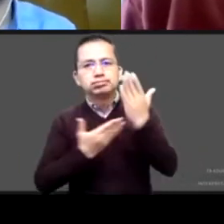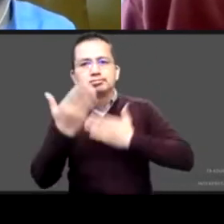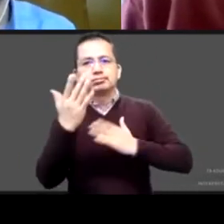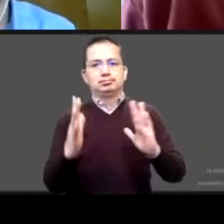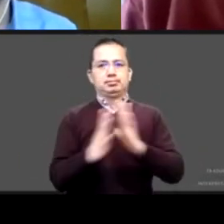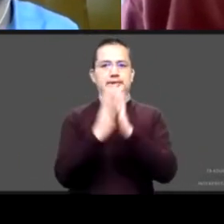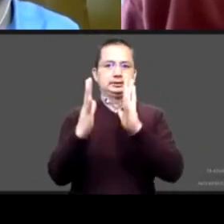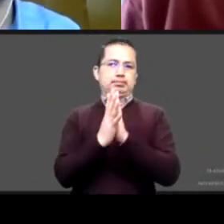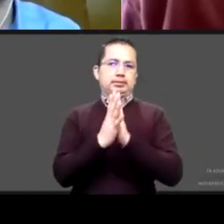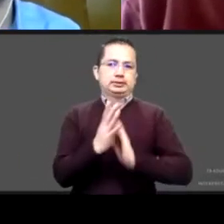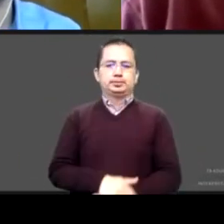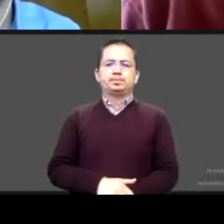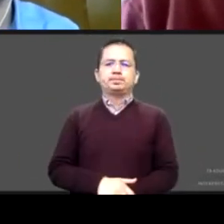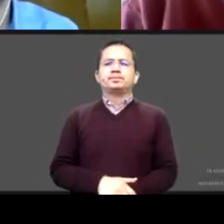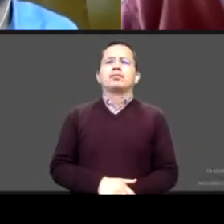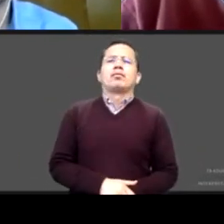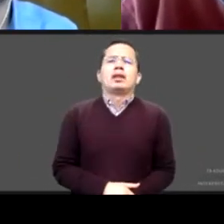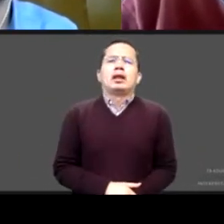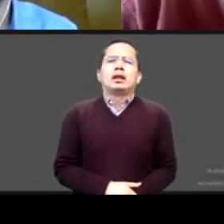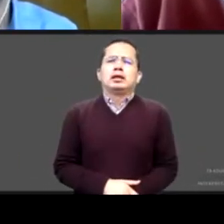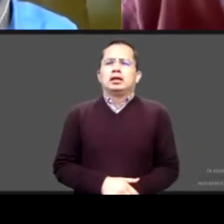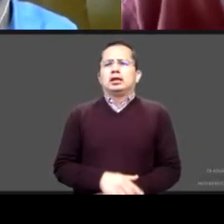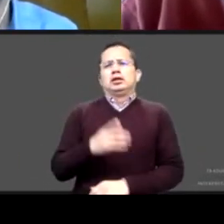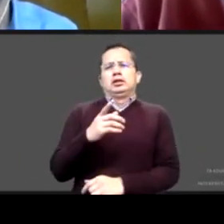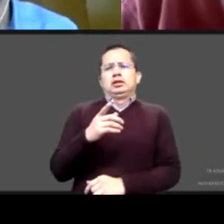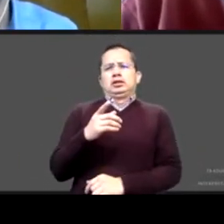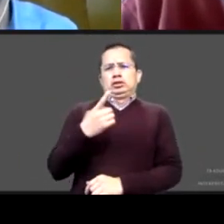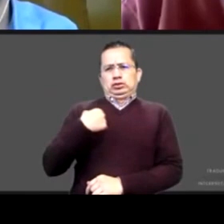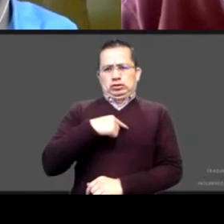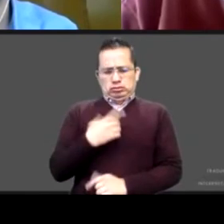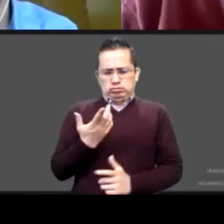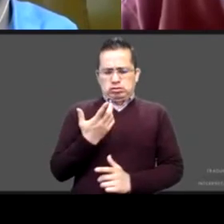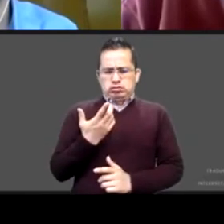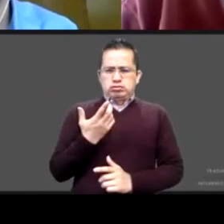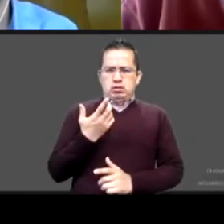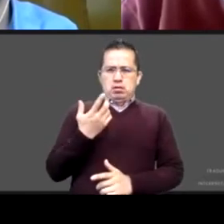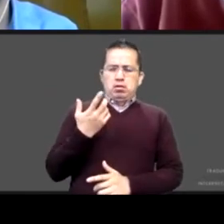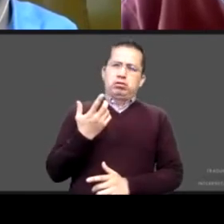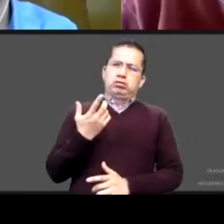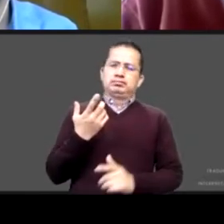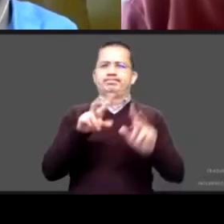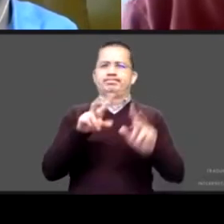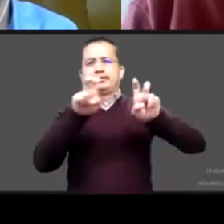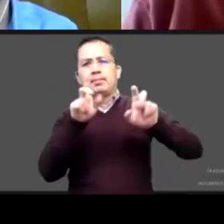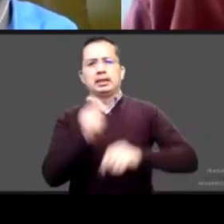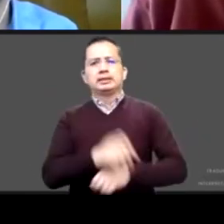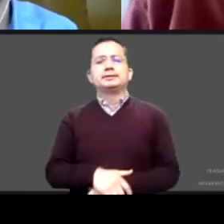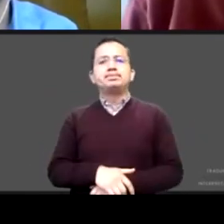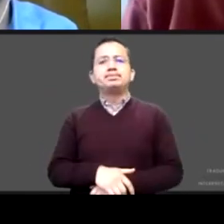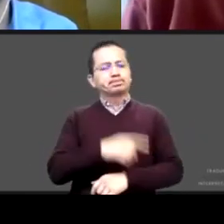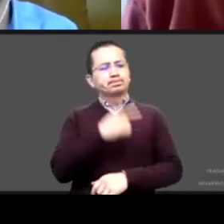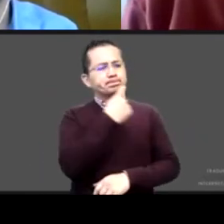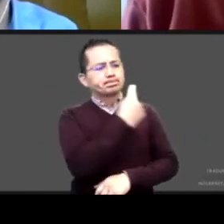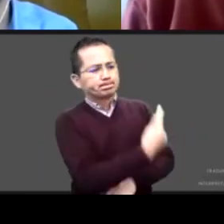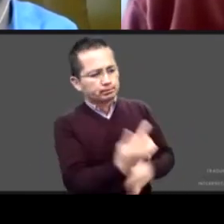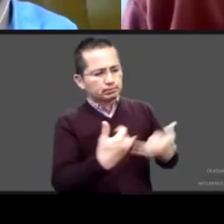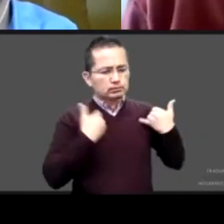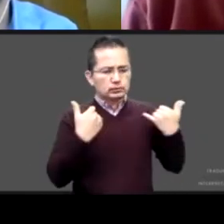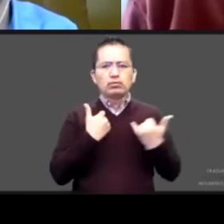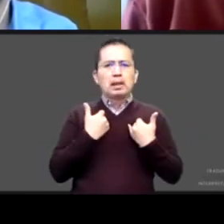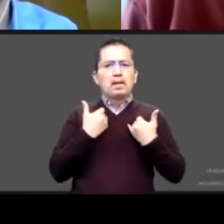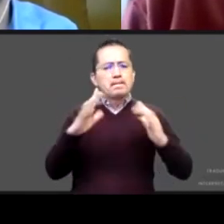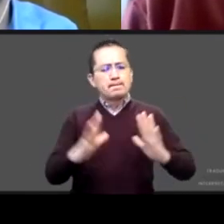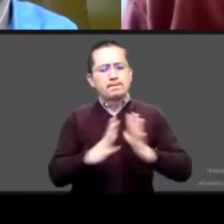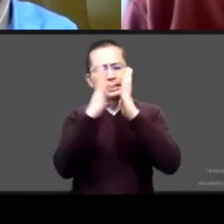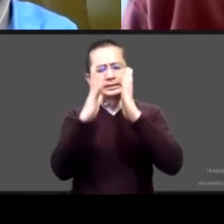a preguntarnos acerca de participación, qué debe hacerse, qué no debe hacerse, cómo acompañar a los